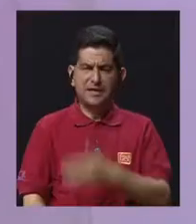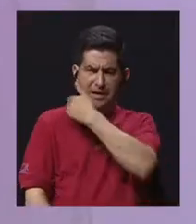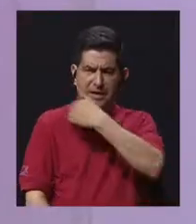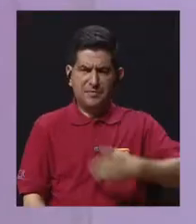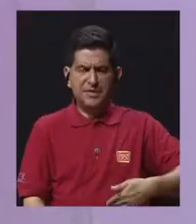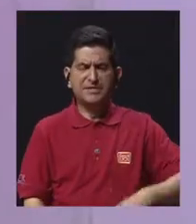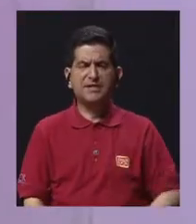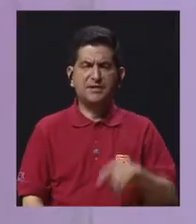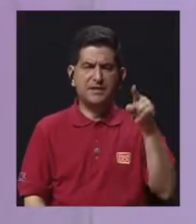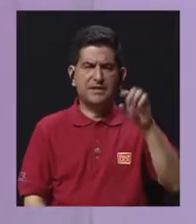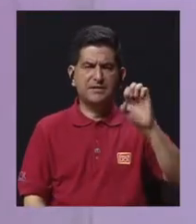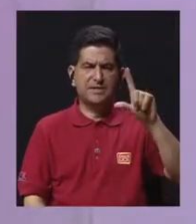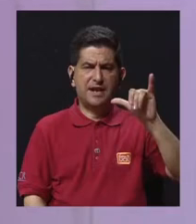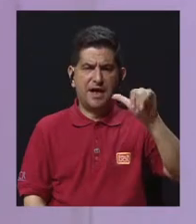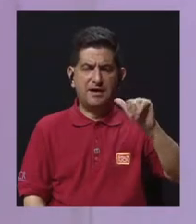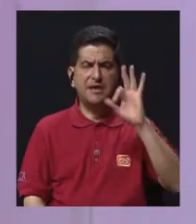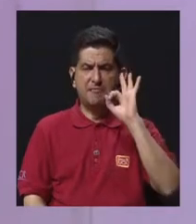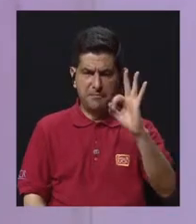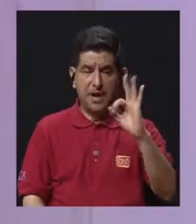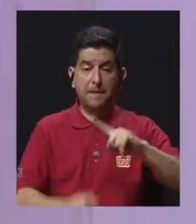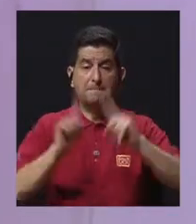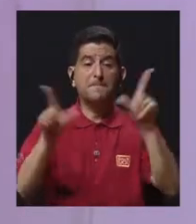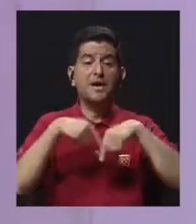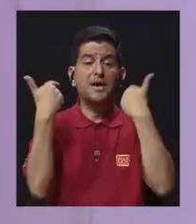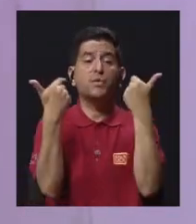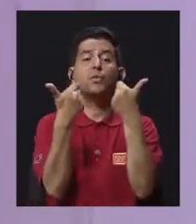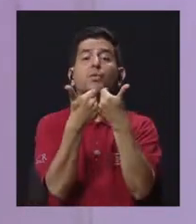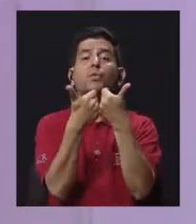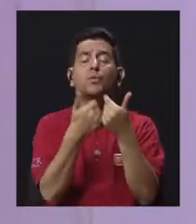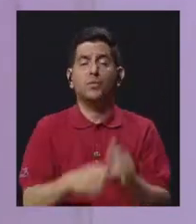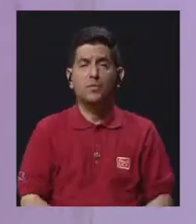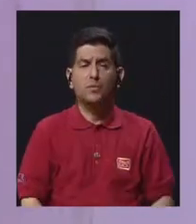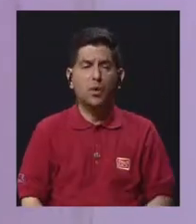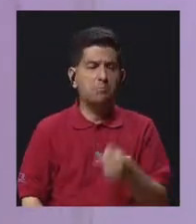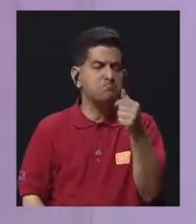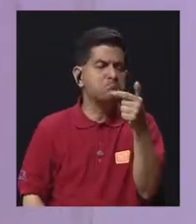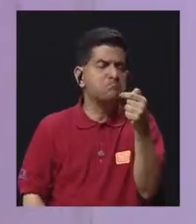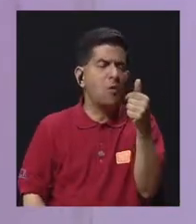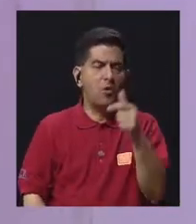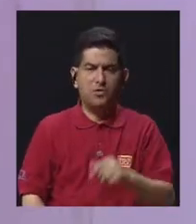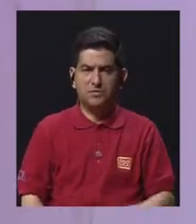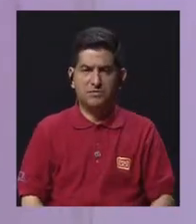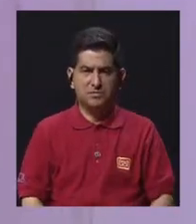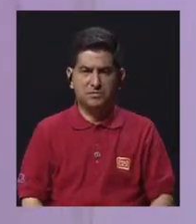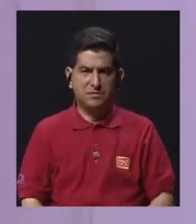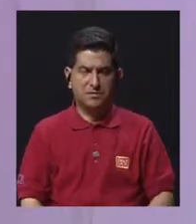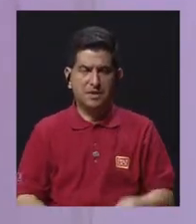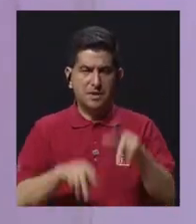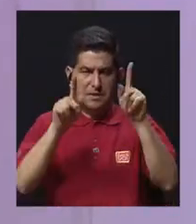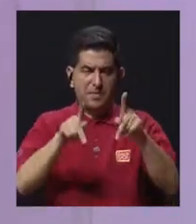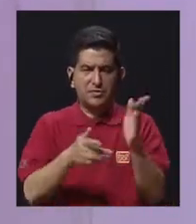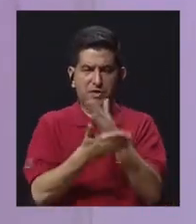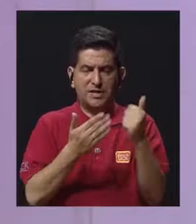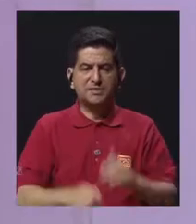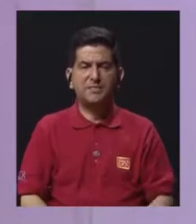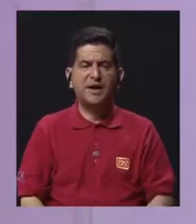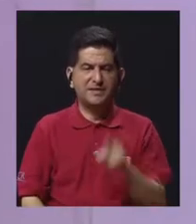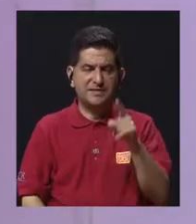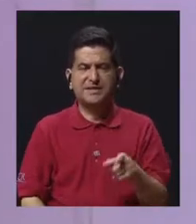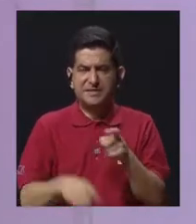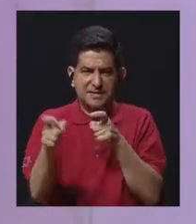bien la consulta que estaba haciendo Mel Zelaya, pero que sí hay el sector que es el sector, son unos